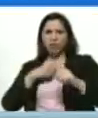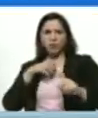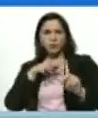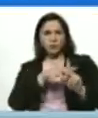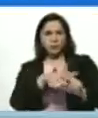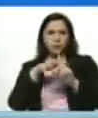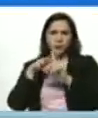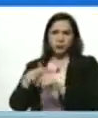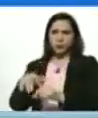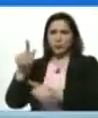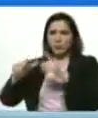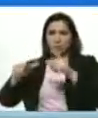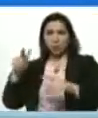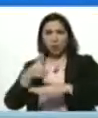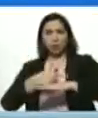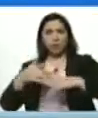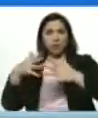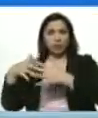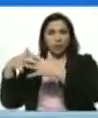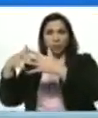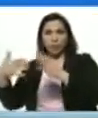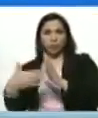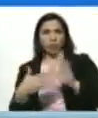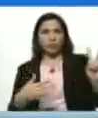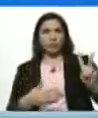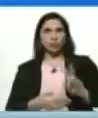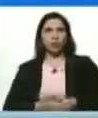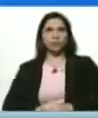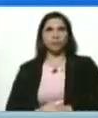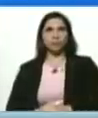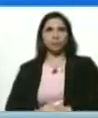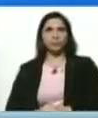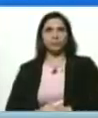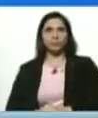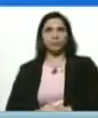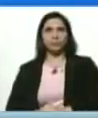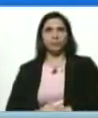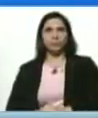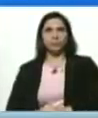de esta gente del gobierno de eeuu contra el país